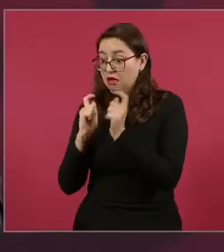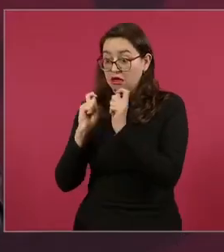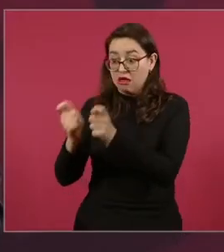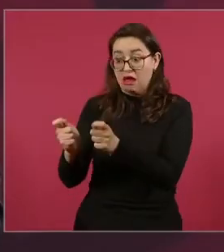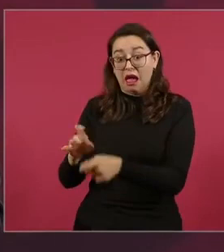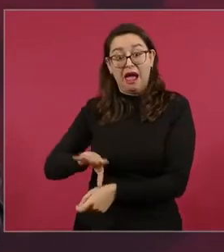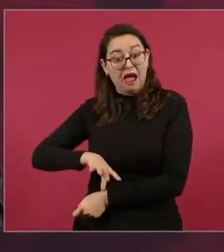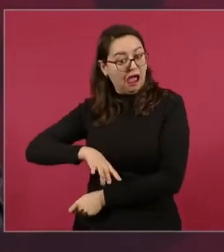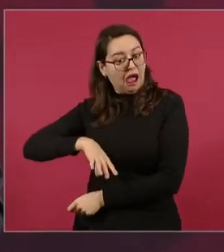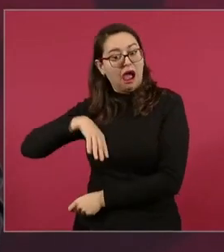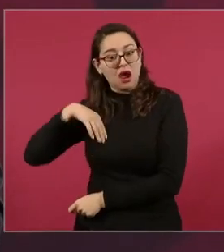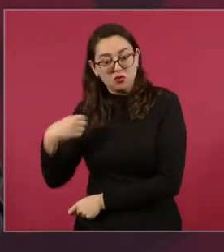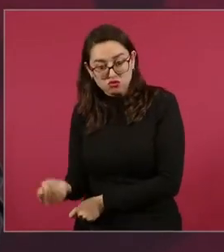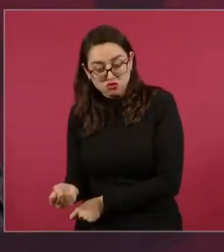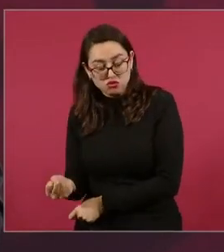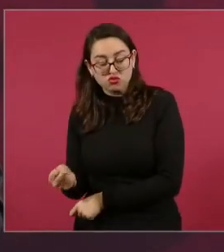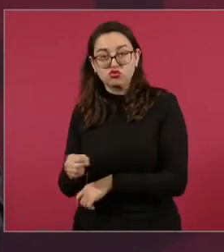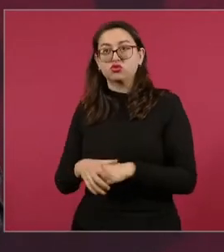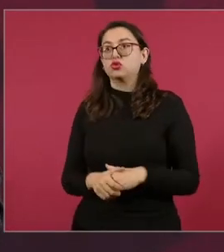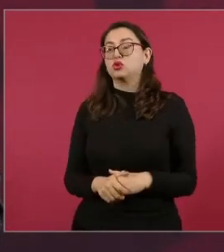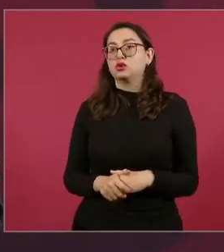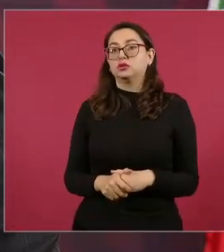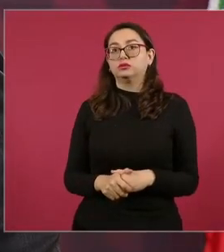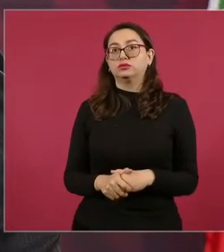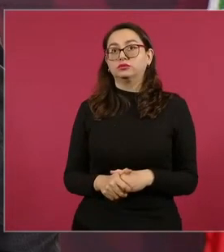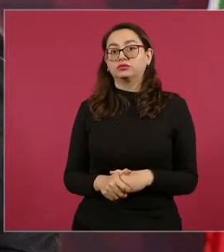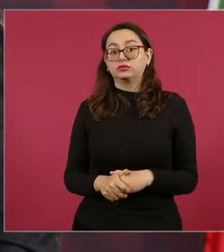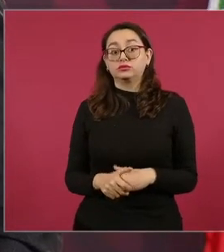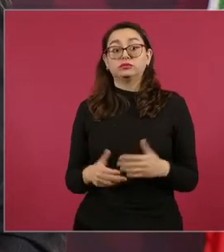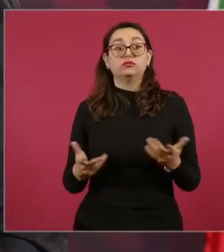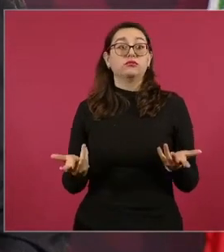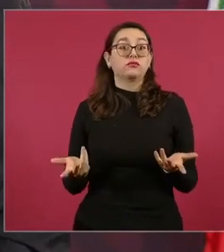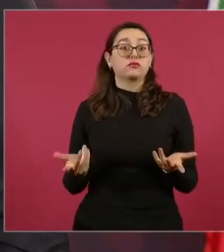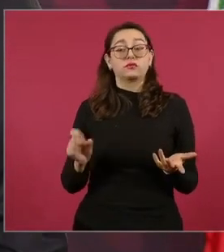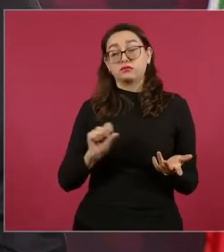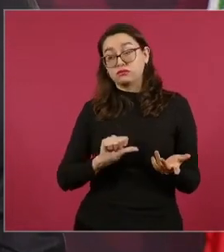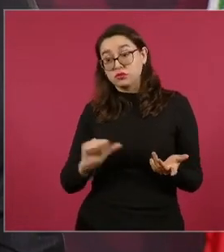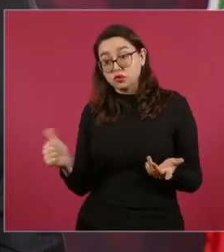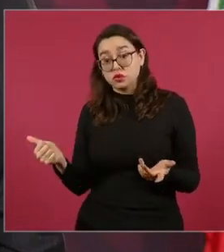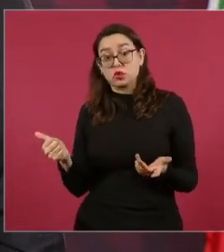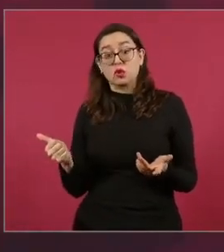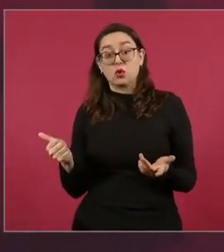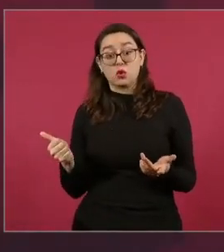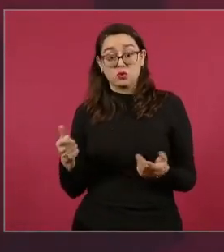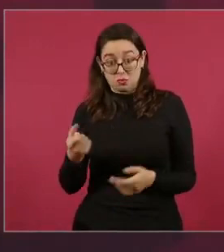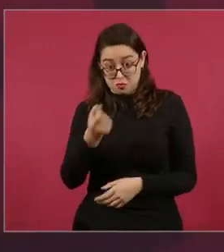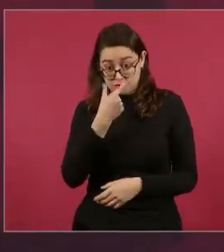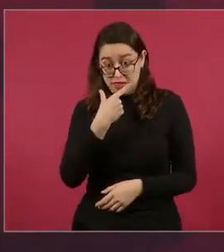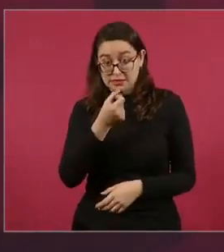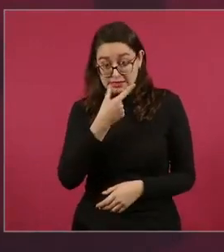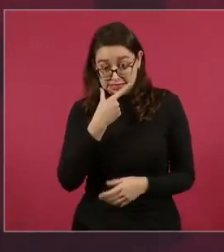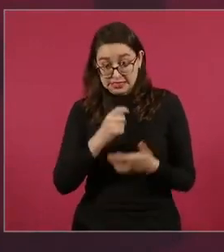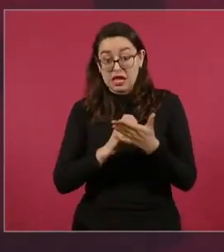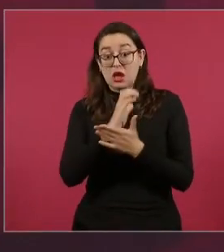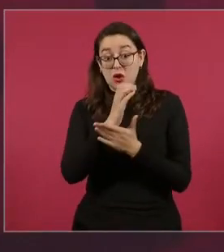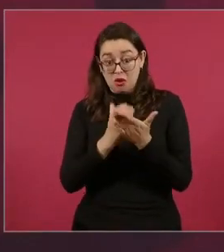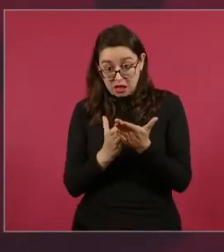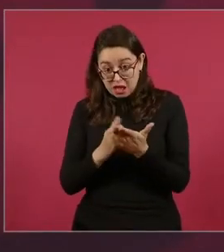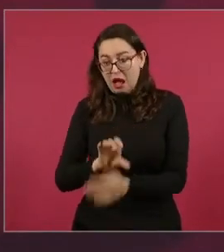pero estoy tratando de acordarme de otro tipo. Ah, lo de las medicinas.